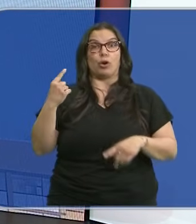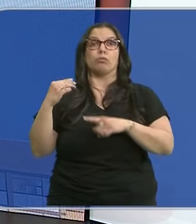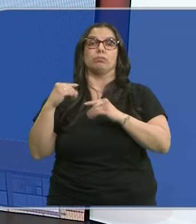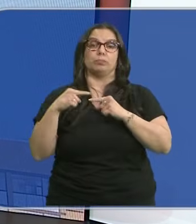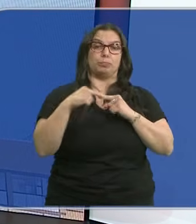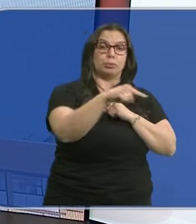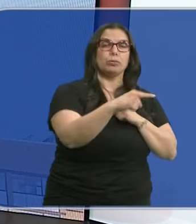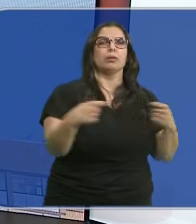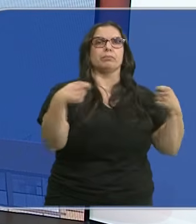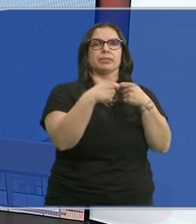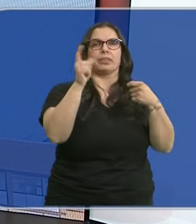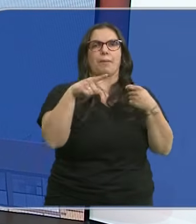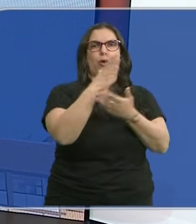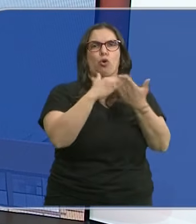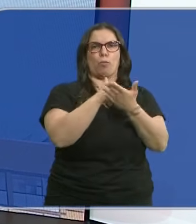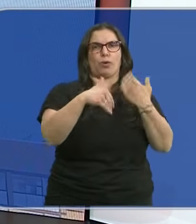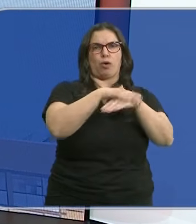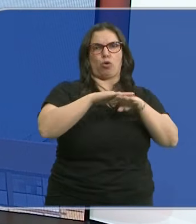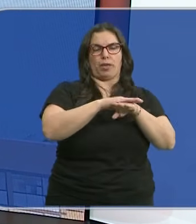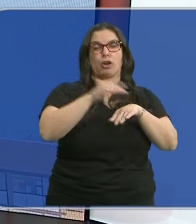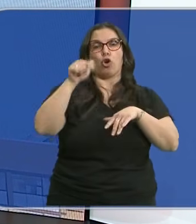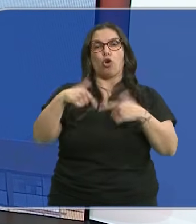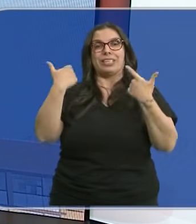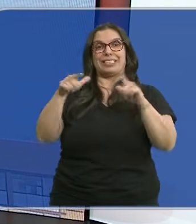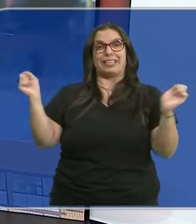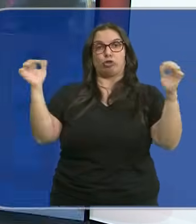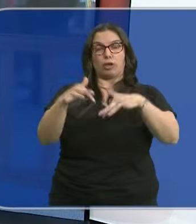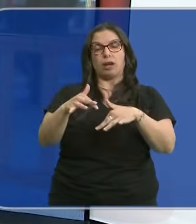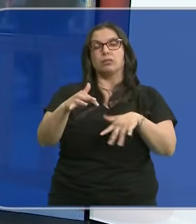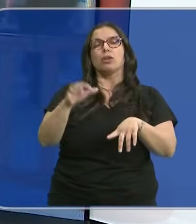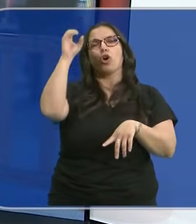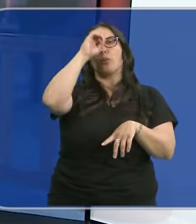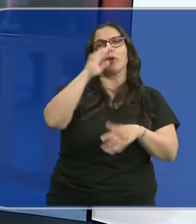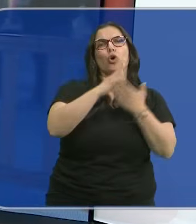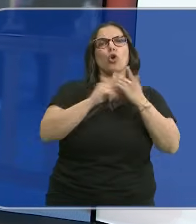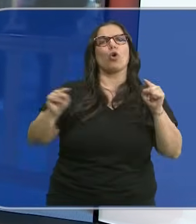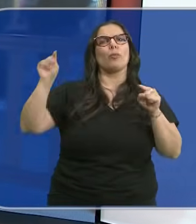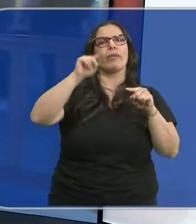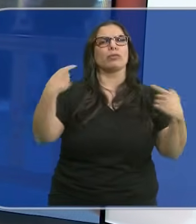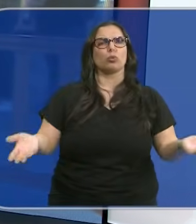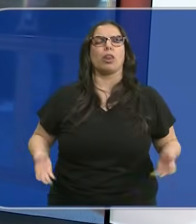que poner los gobiernos regionales. Hoy se ha reunido la sectorial. ¿Qué les ha parecido a las comunidades, Alba?